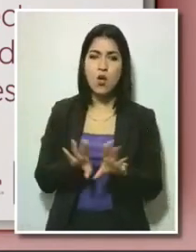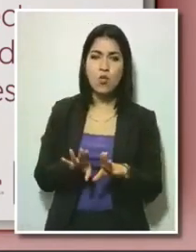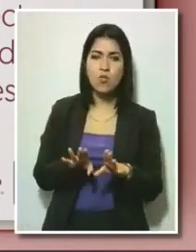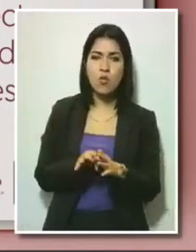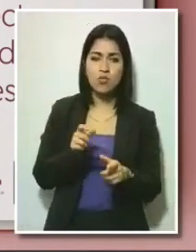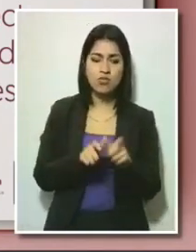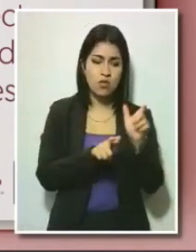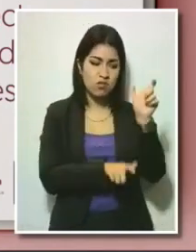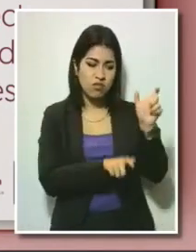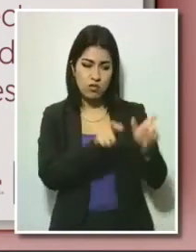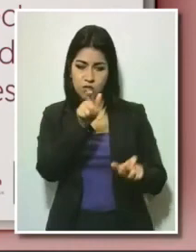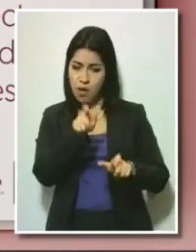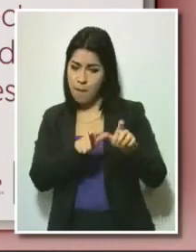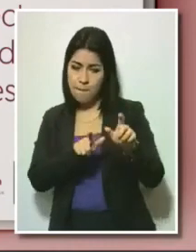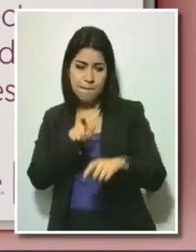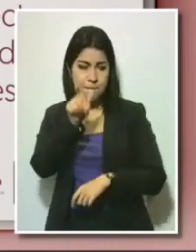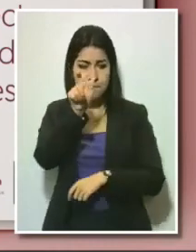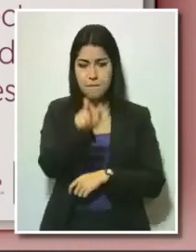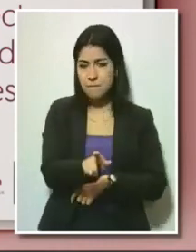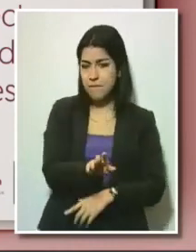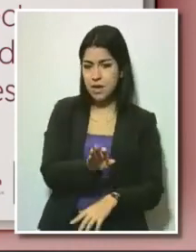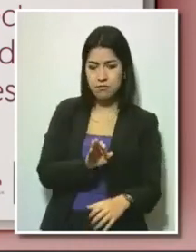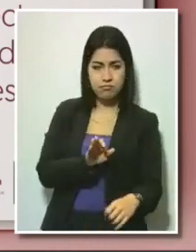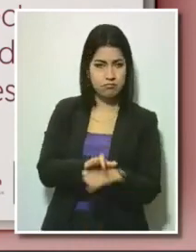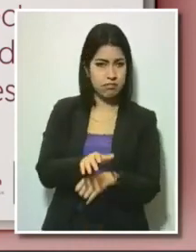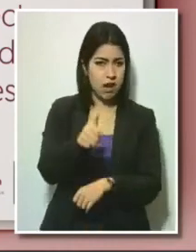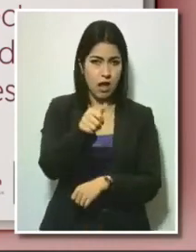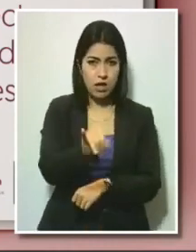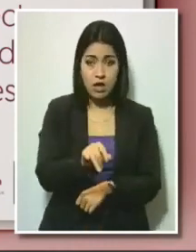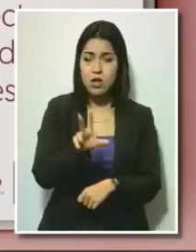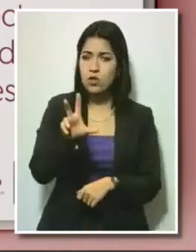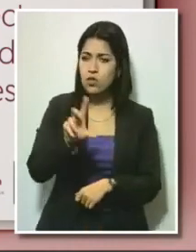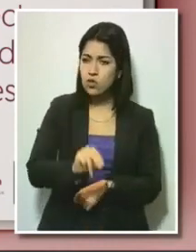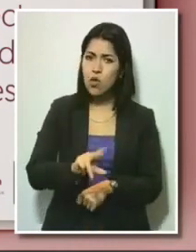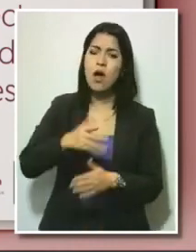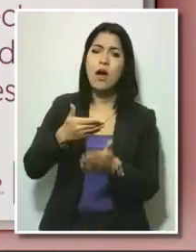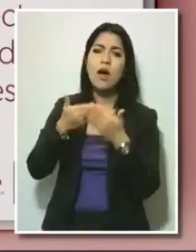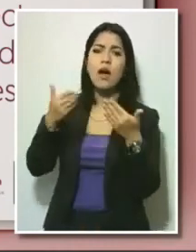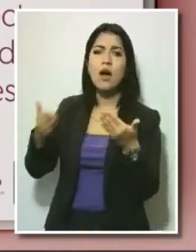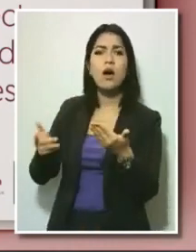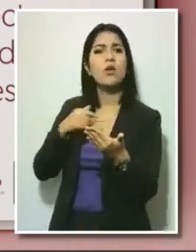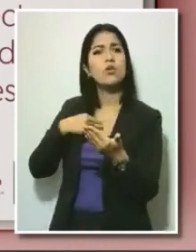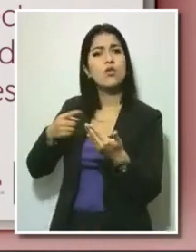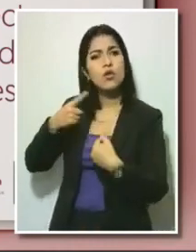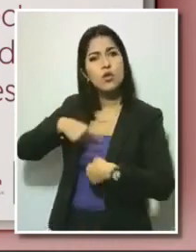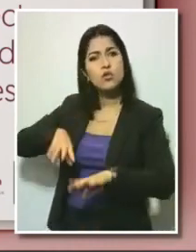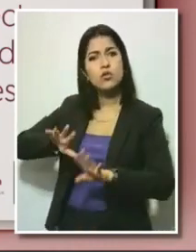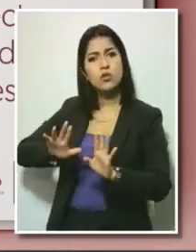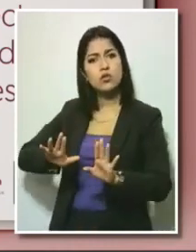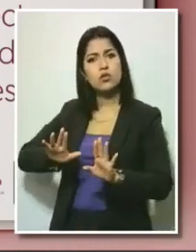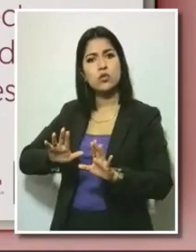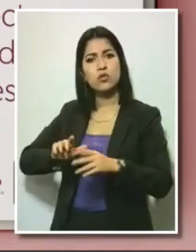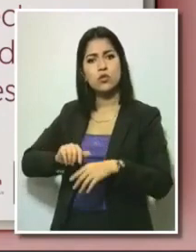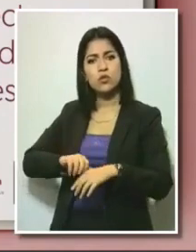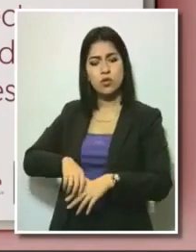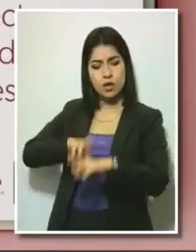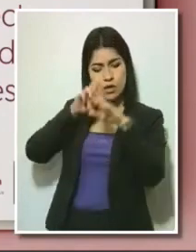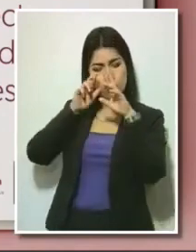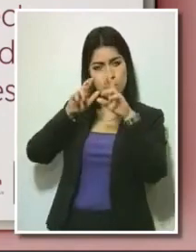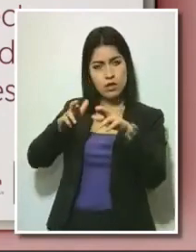hoy sí es un modelo que vuelve a esta capacidad que tenemos de estar y de convivir con otros seres